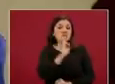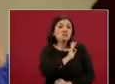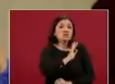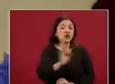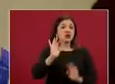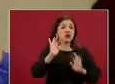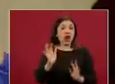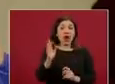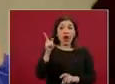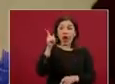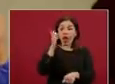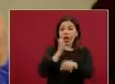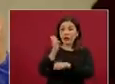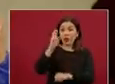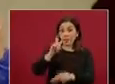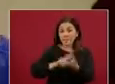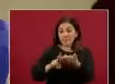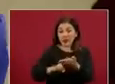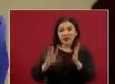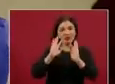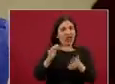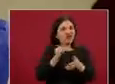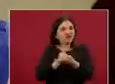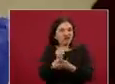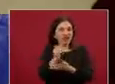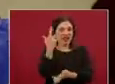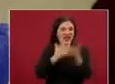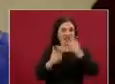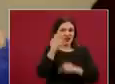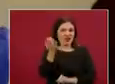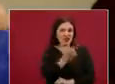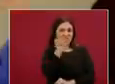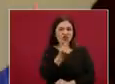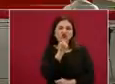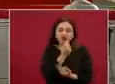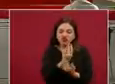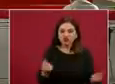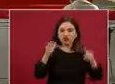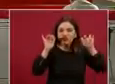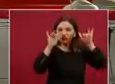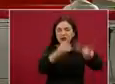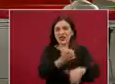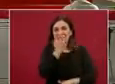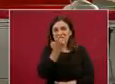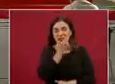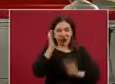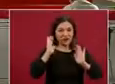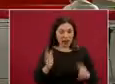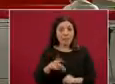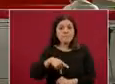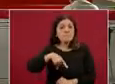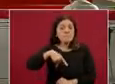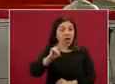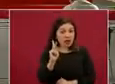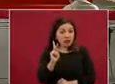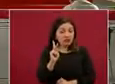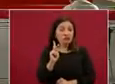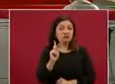regresaran una vez en estado verde, ese estado, los niños a las clases presenciales. Sin